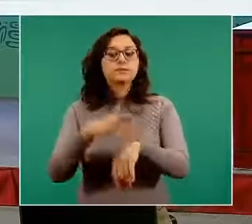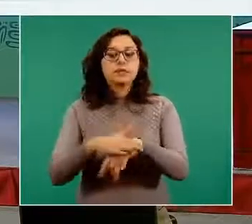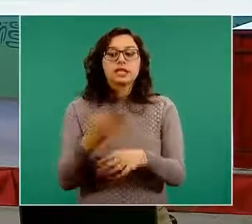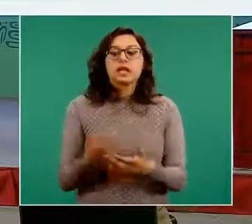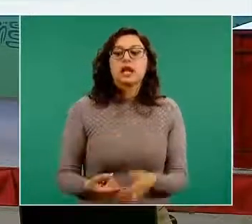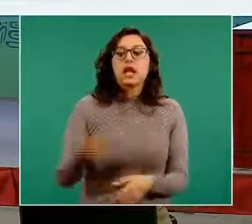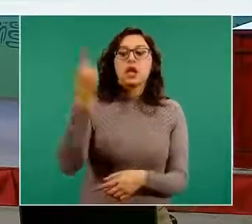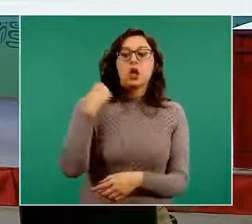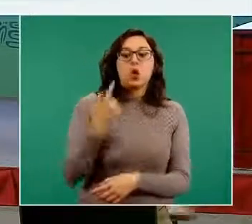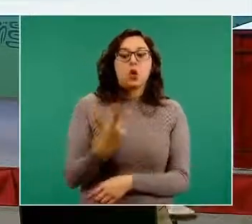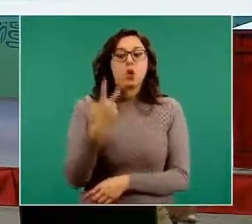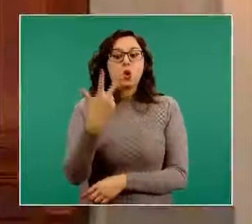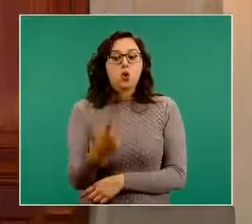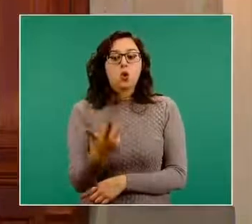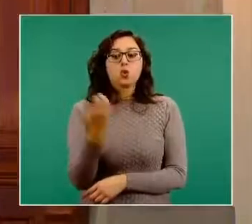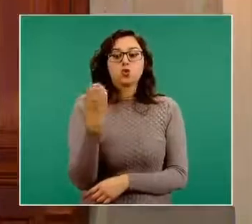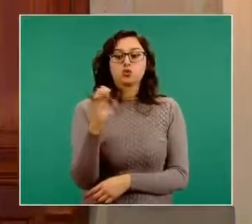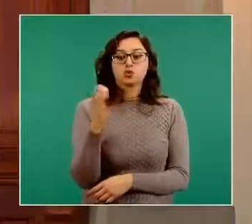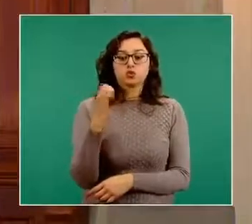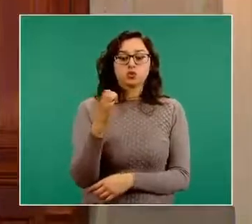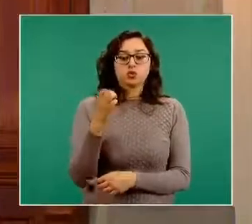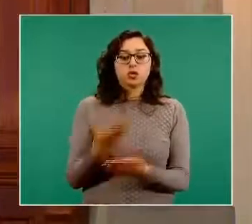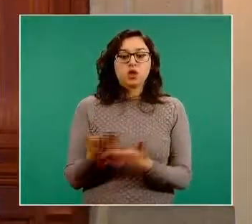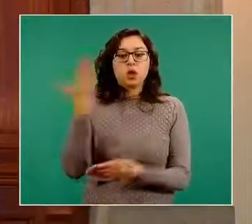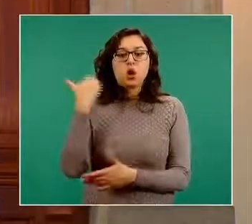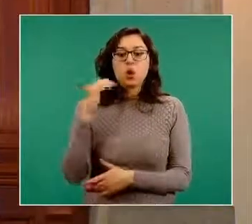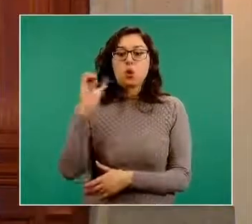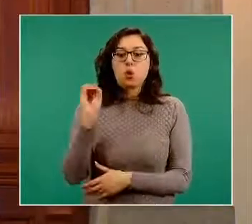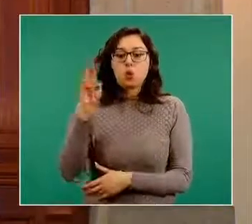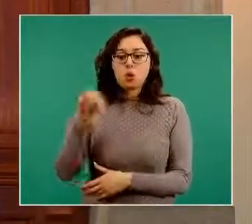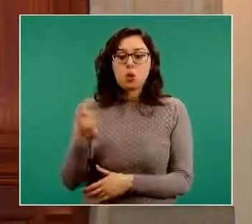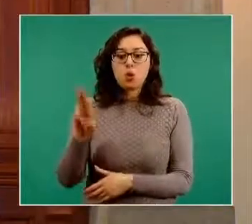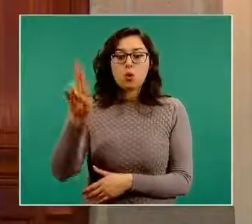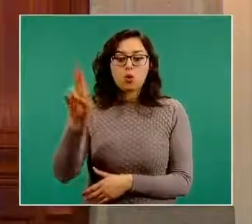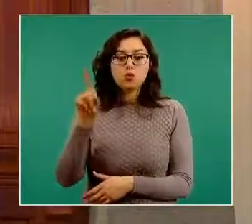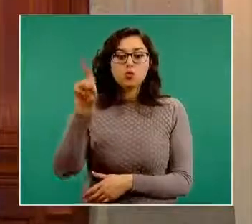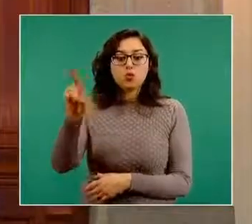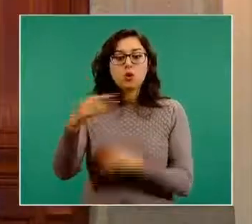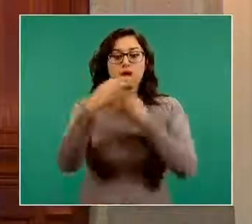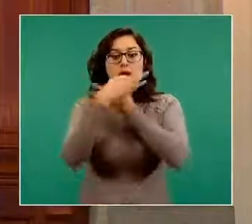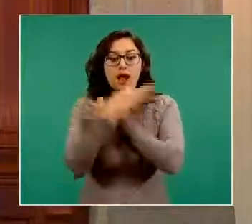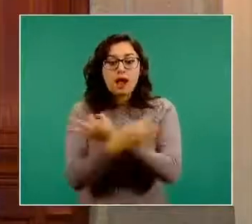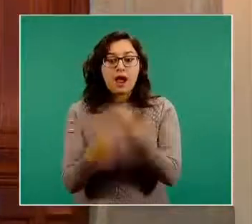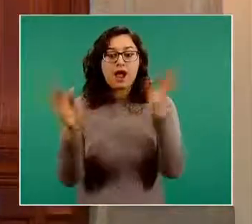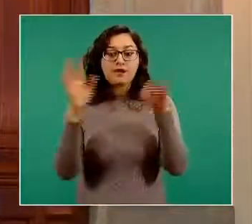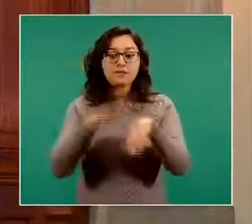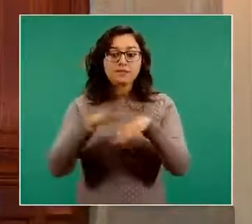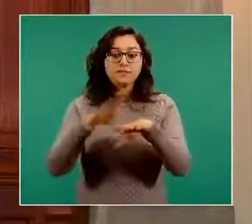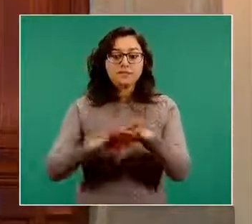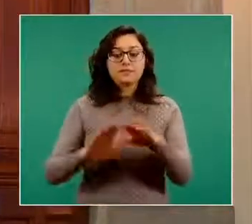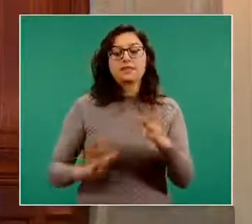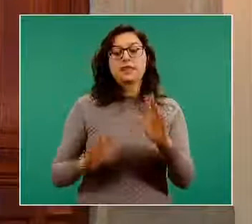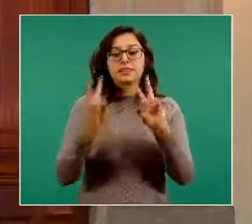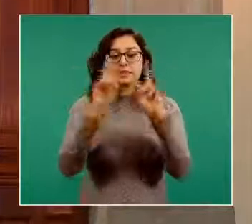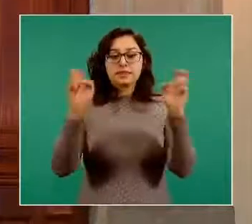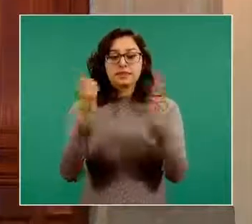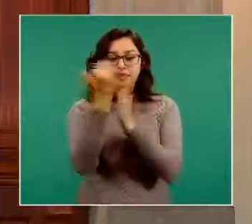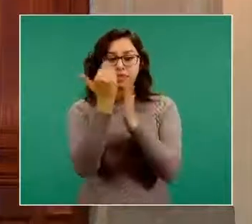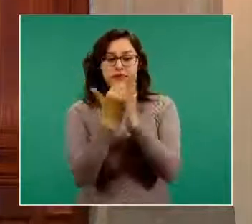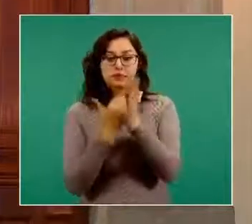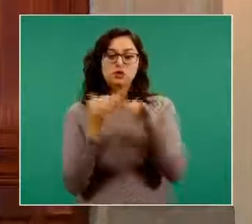de enero, la Organización Mundial de la Salud publicó la más reciente guía interina sobre vacunación